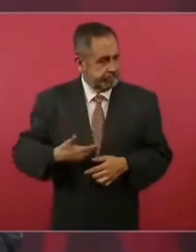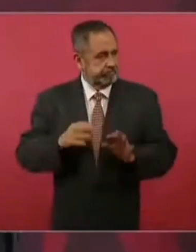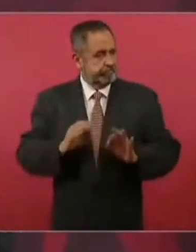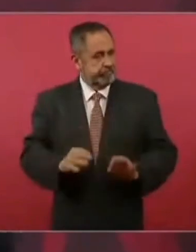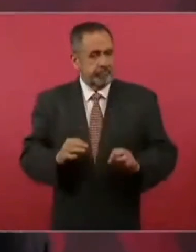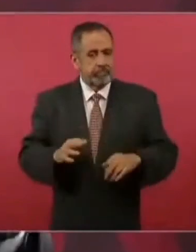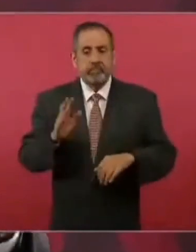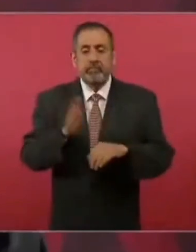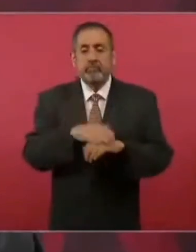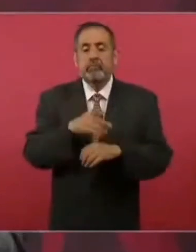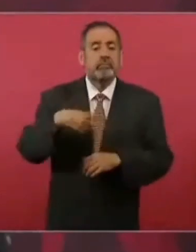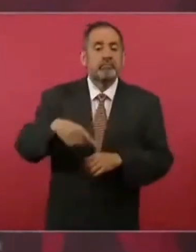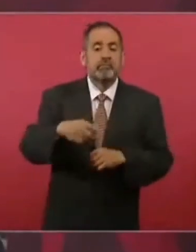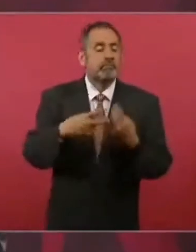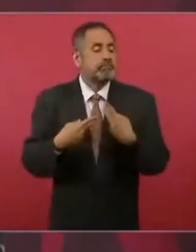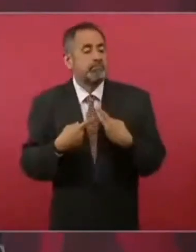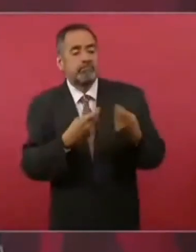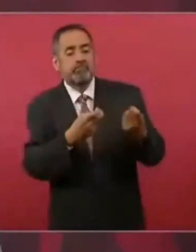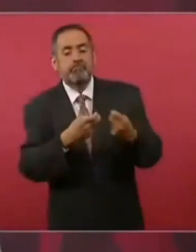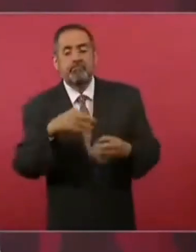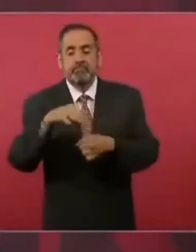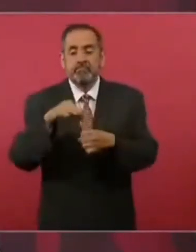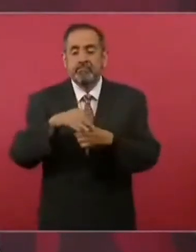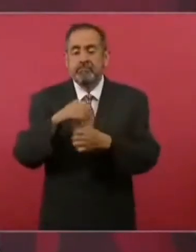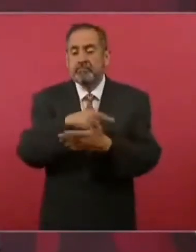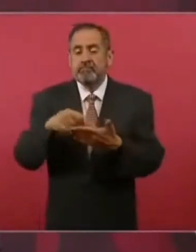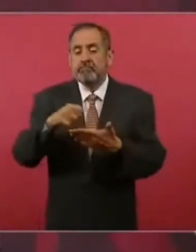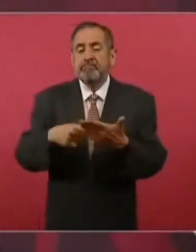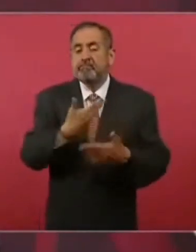porque se habían robado la presidencia de la República.